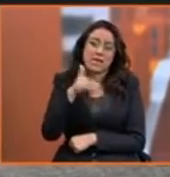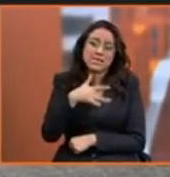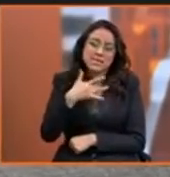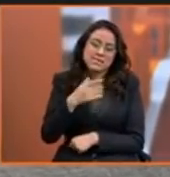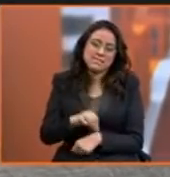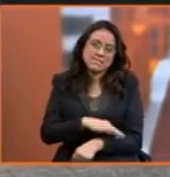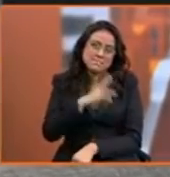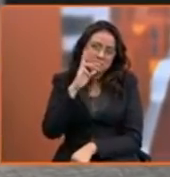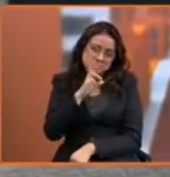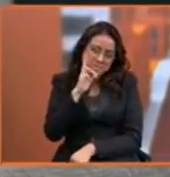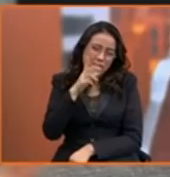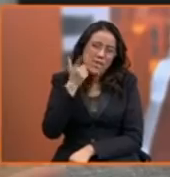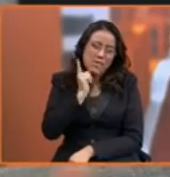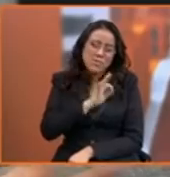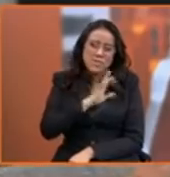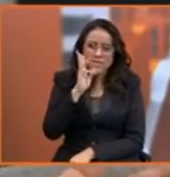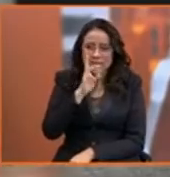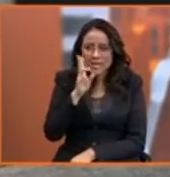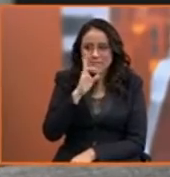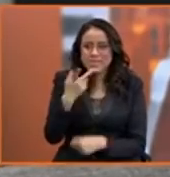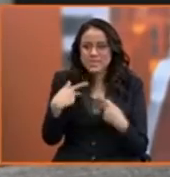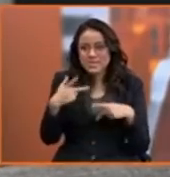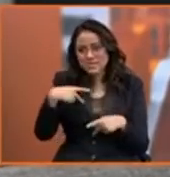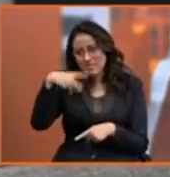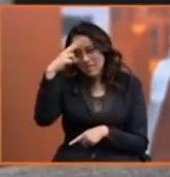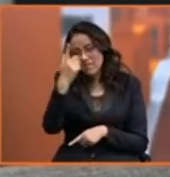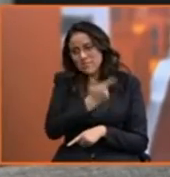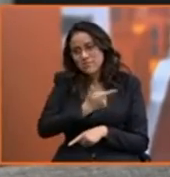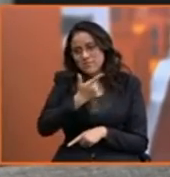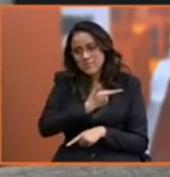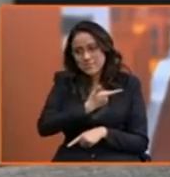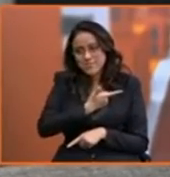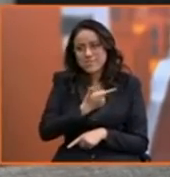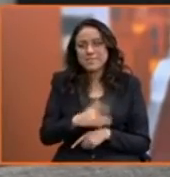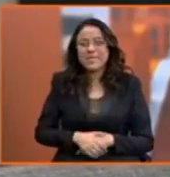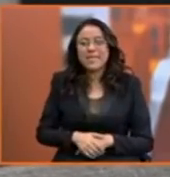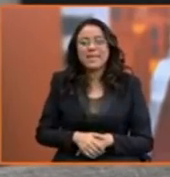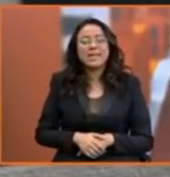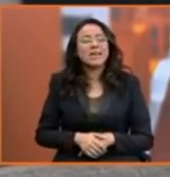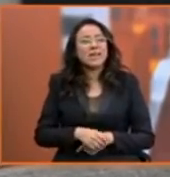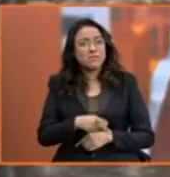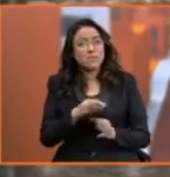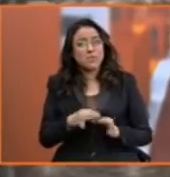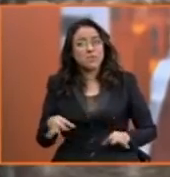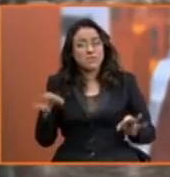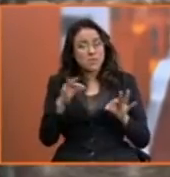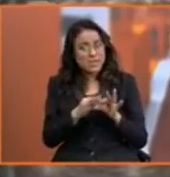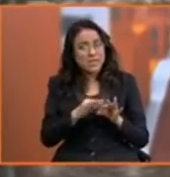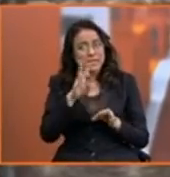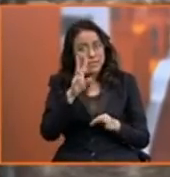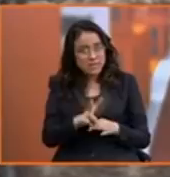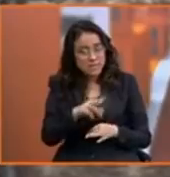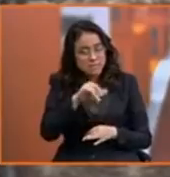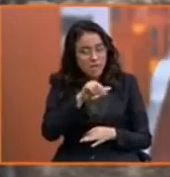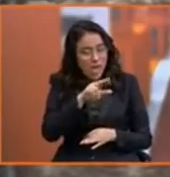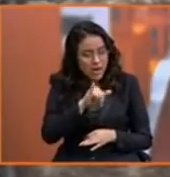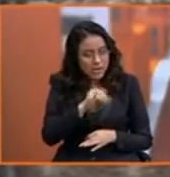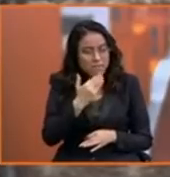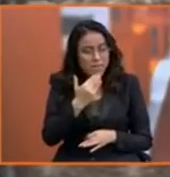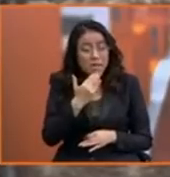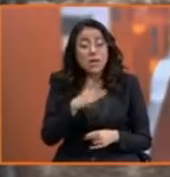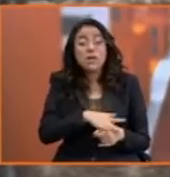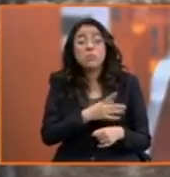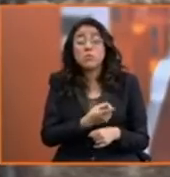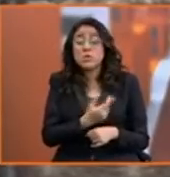emocionados que el pueblo mexicano la reciba con mucho amor. Muy importante ese tema que tocas, Mari, porque finalmente